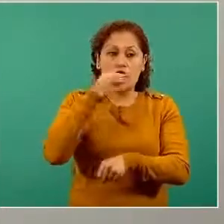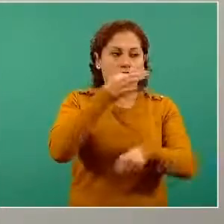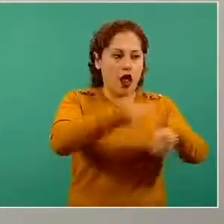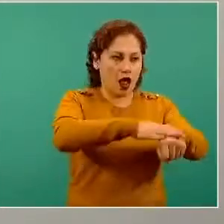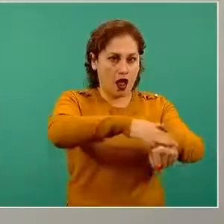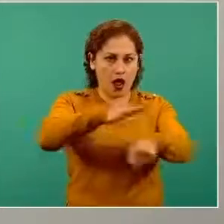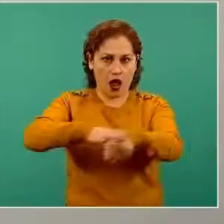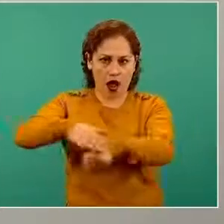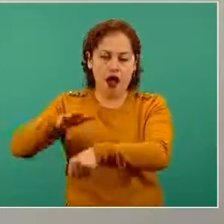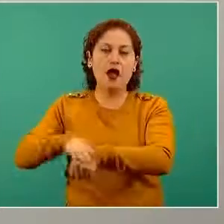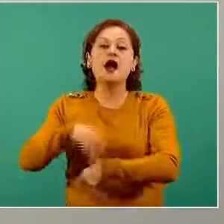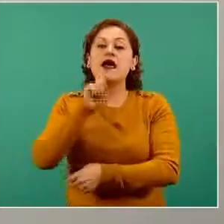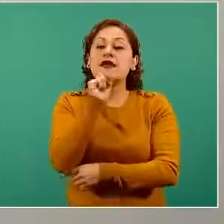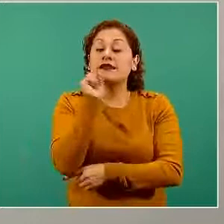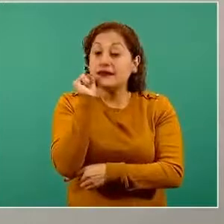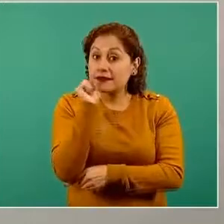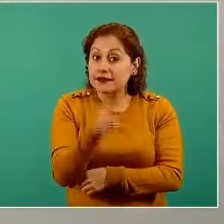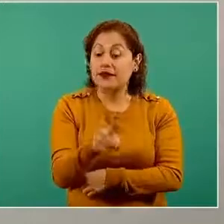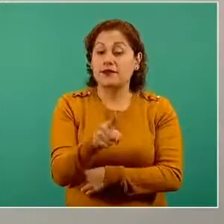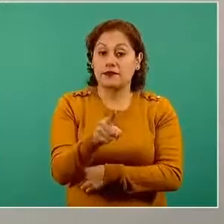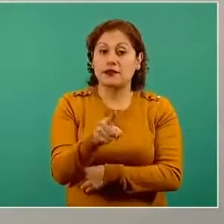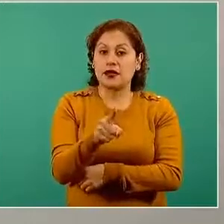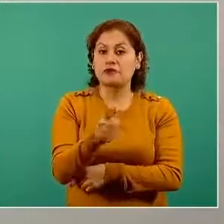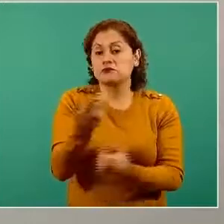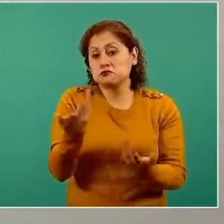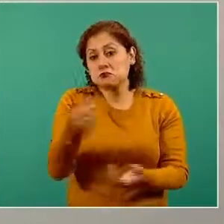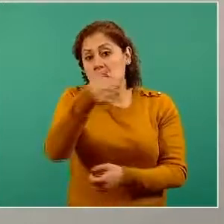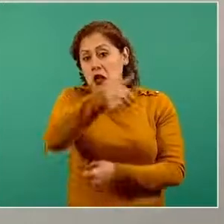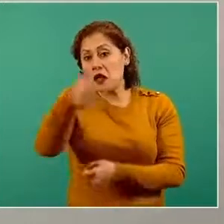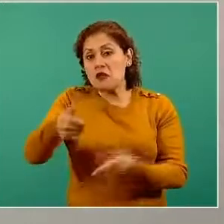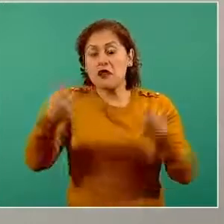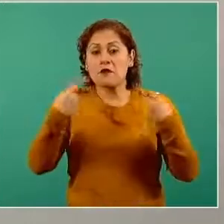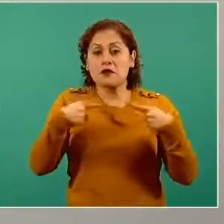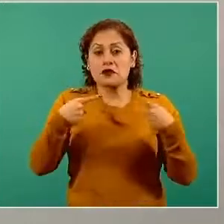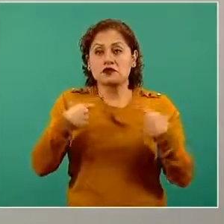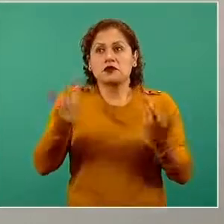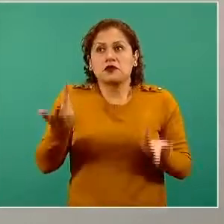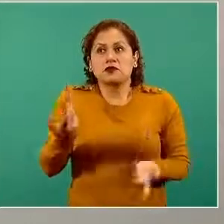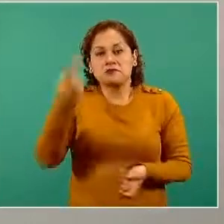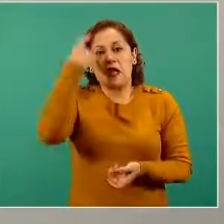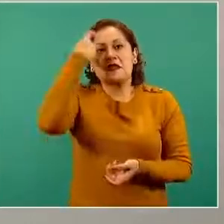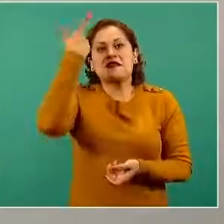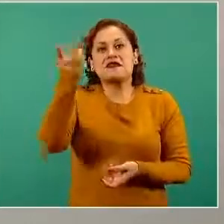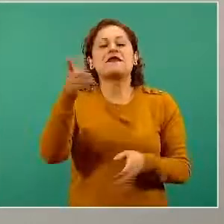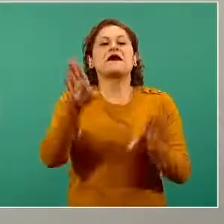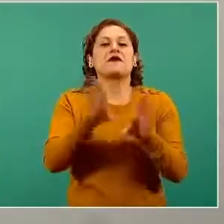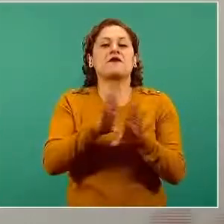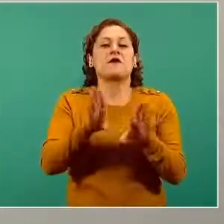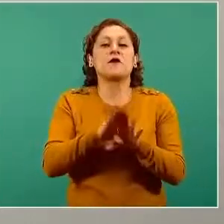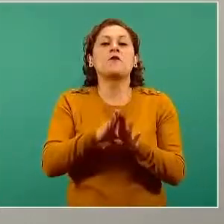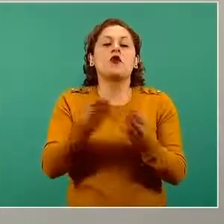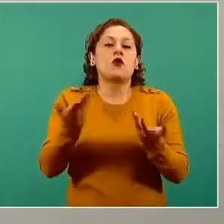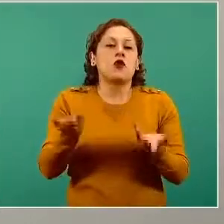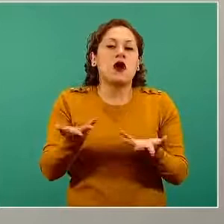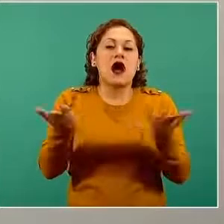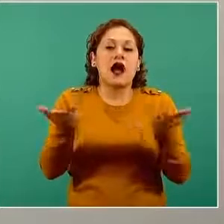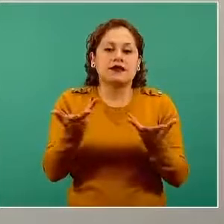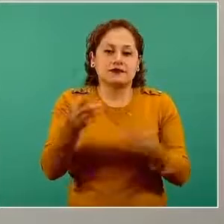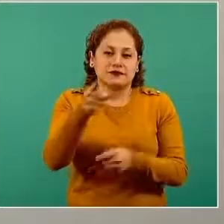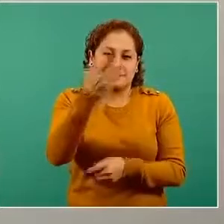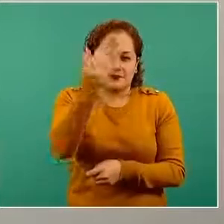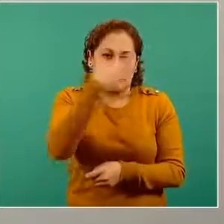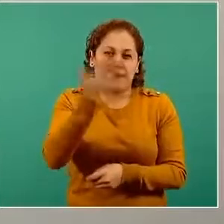núcleos familiares, para las personas en lo individual y para ciertas actividades que año con año o normalmente en años